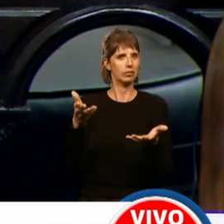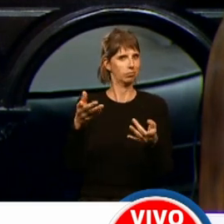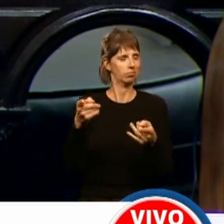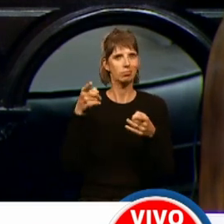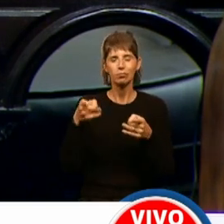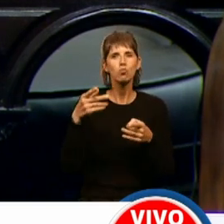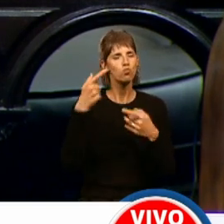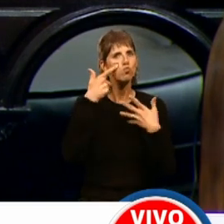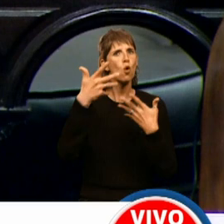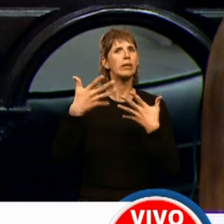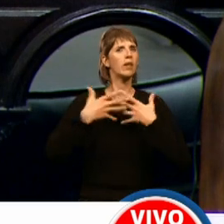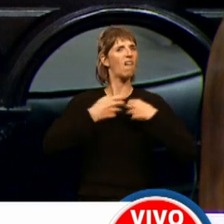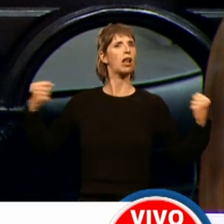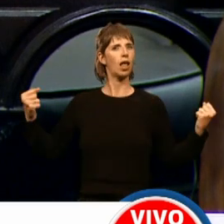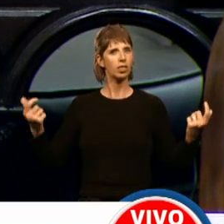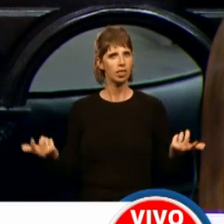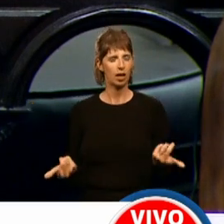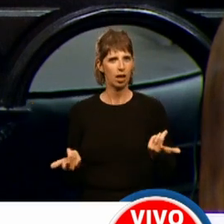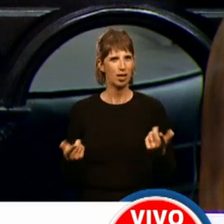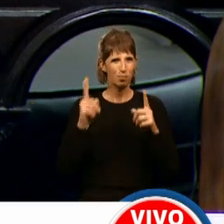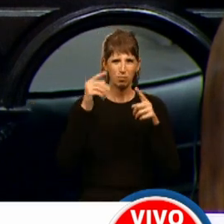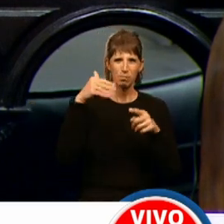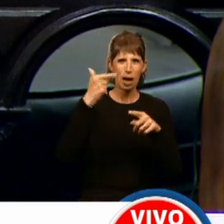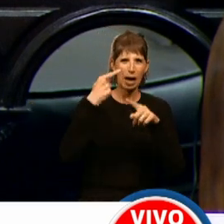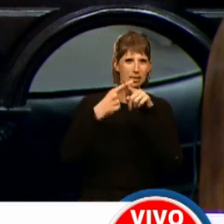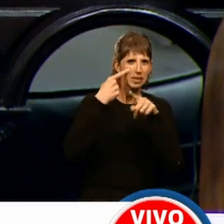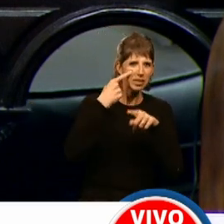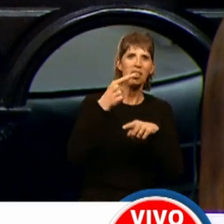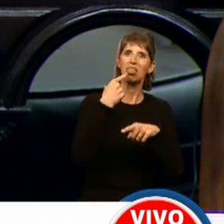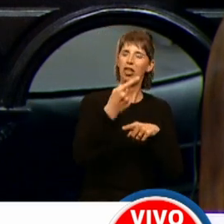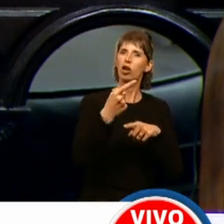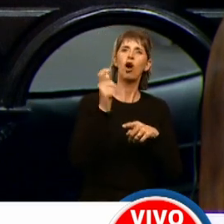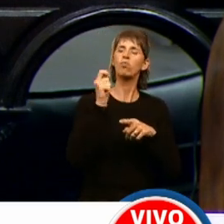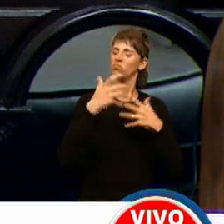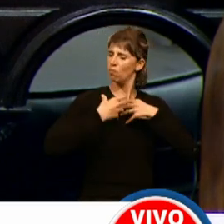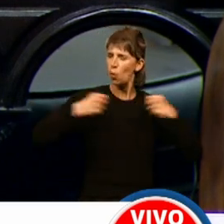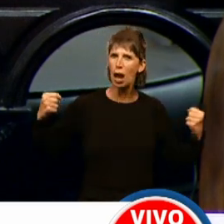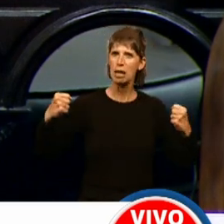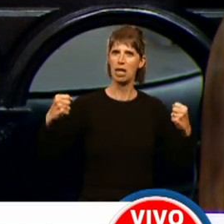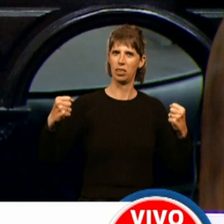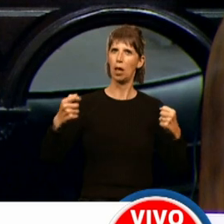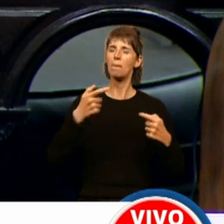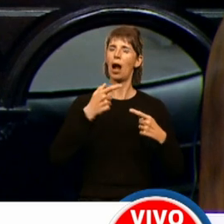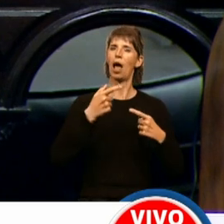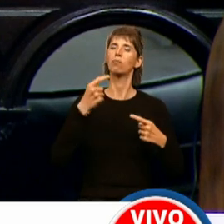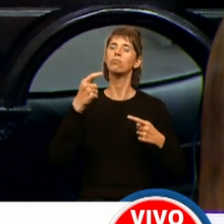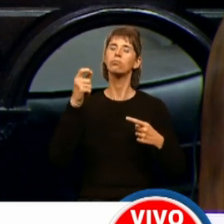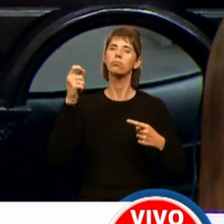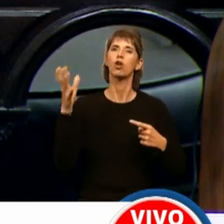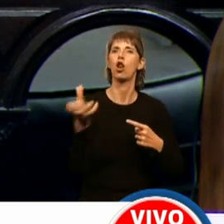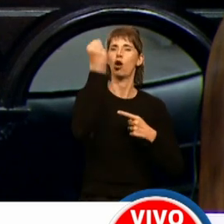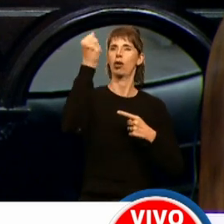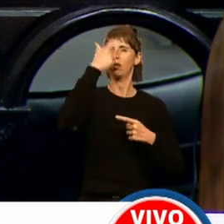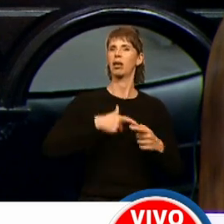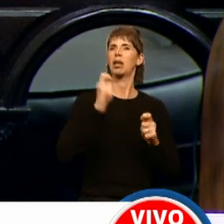muestra esta valentía que decía max y recién de quienes se animan contra viento y marea a hacer lo que quieren ser kitty